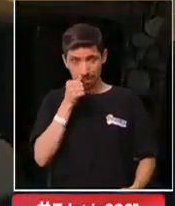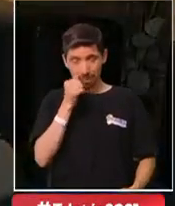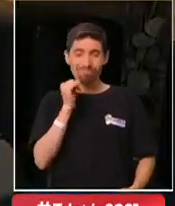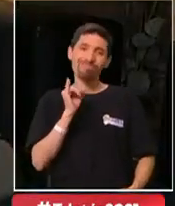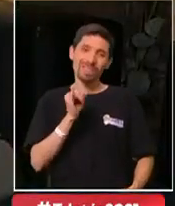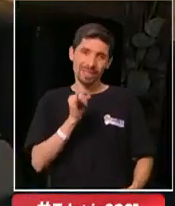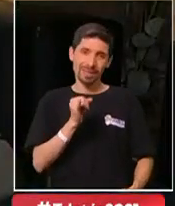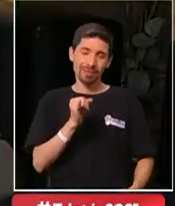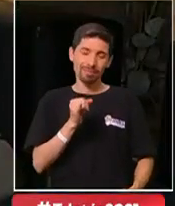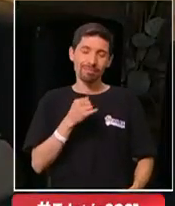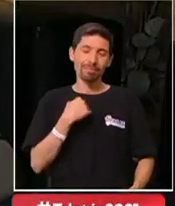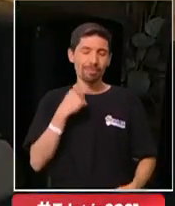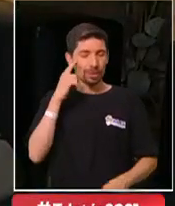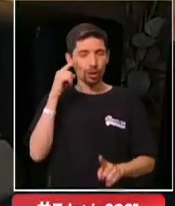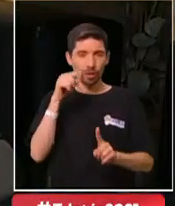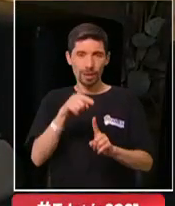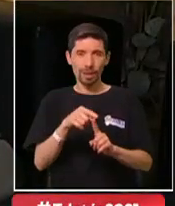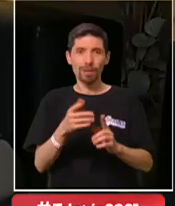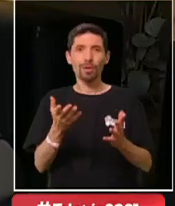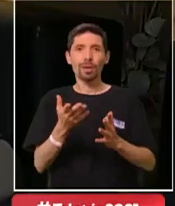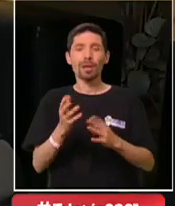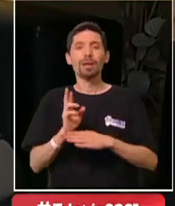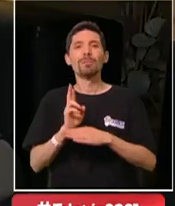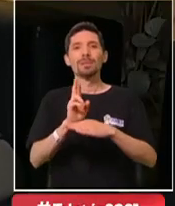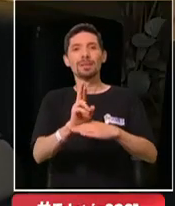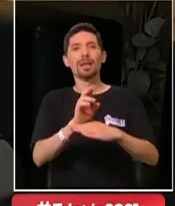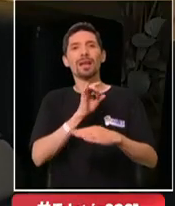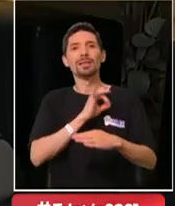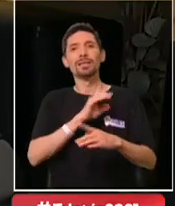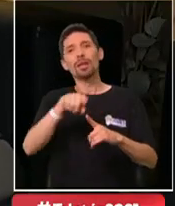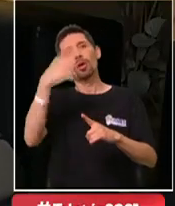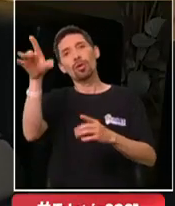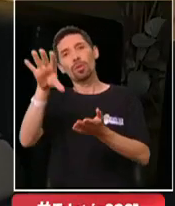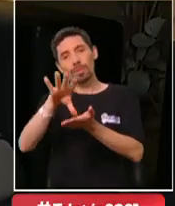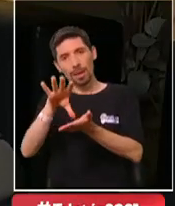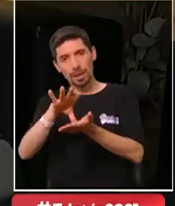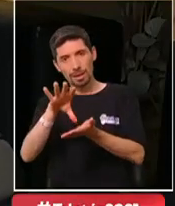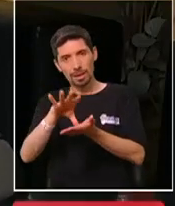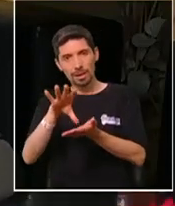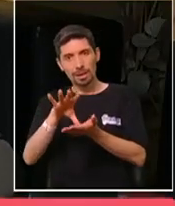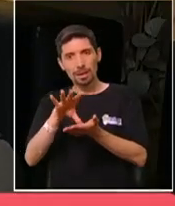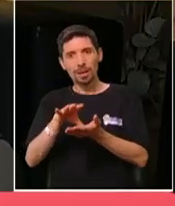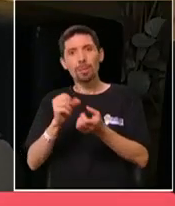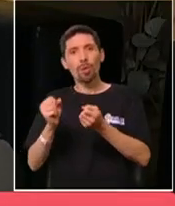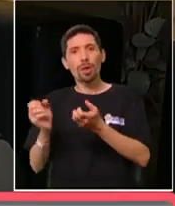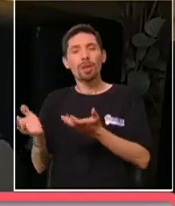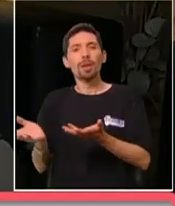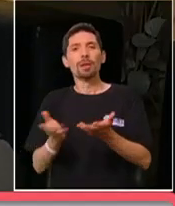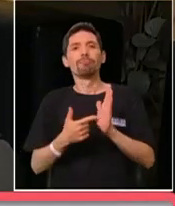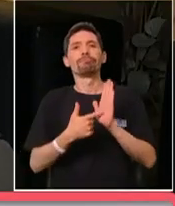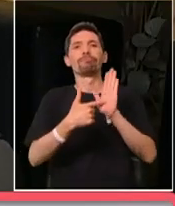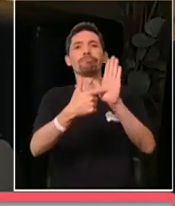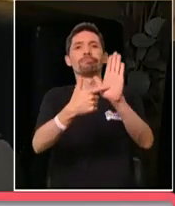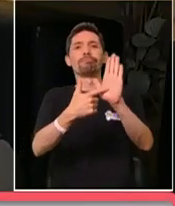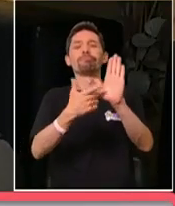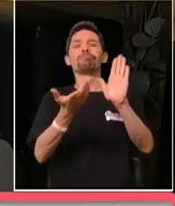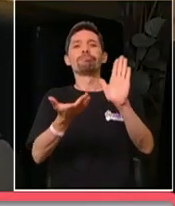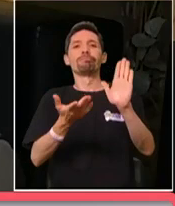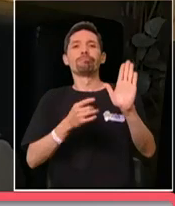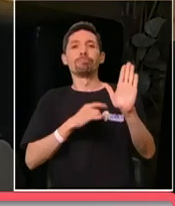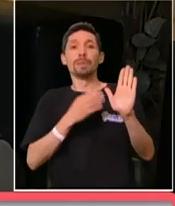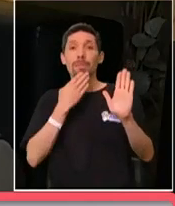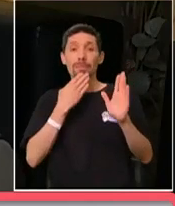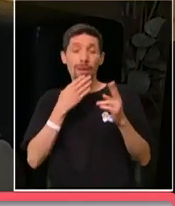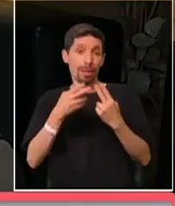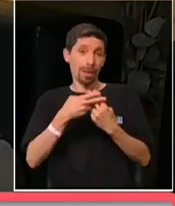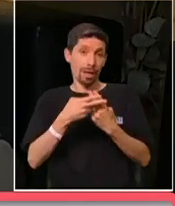Sí, mis metas son poder representar a Chile en el extranjero y poder llevar el nombre en alto igual, y también el de la